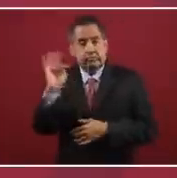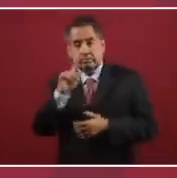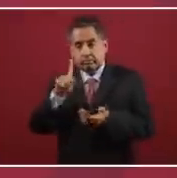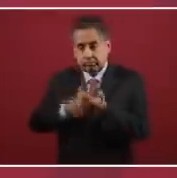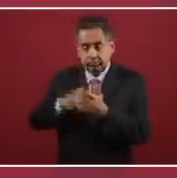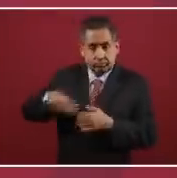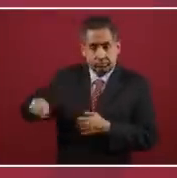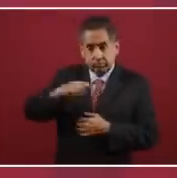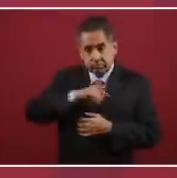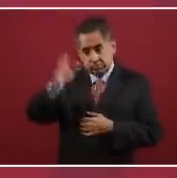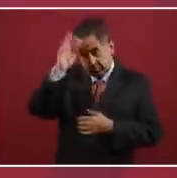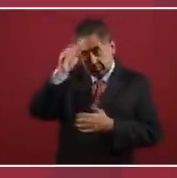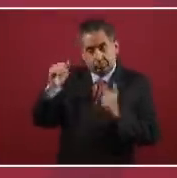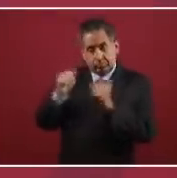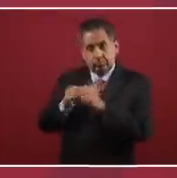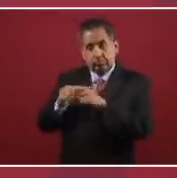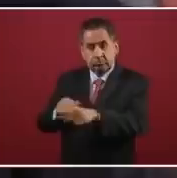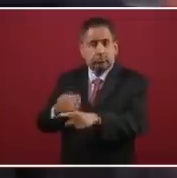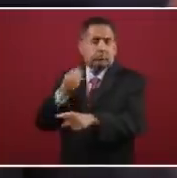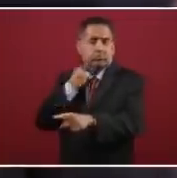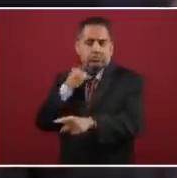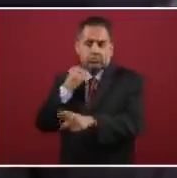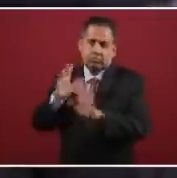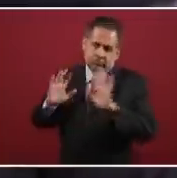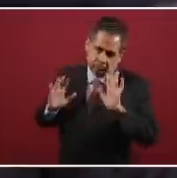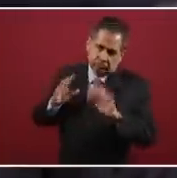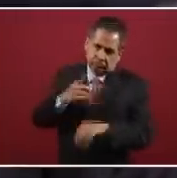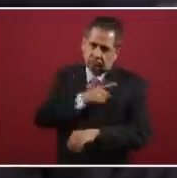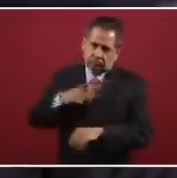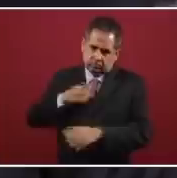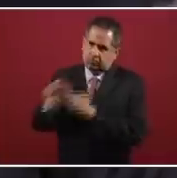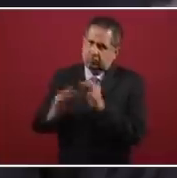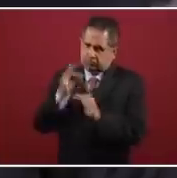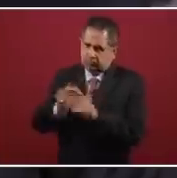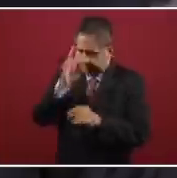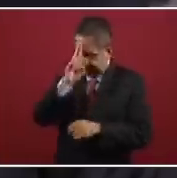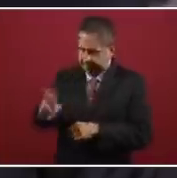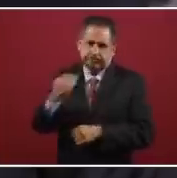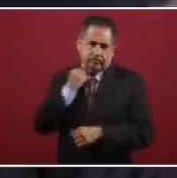compromiso con el abogado, tienen que cumplir,